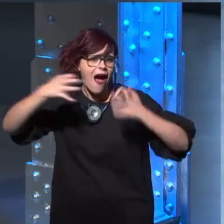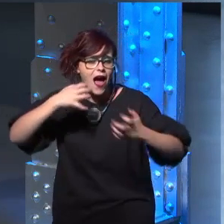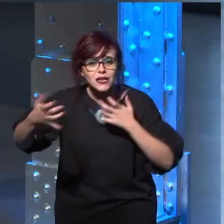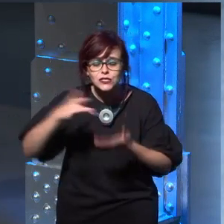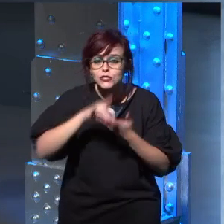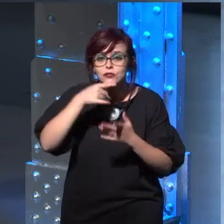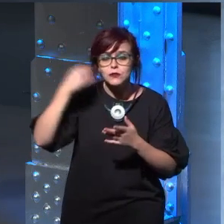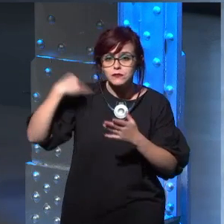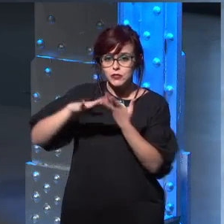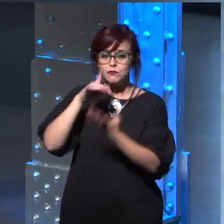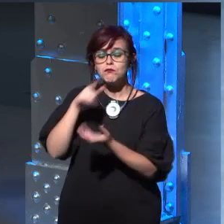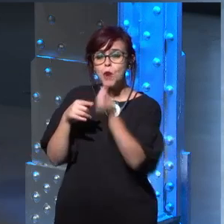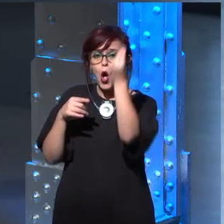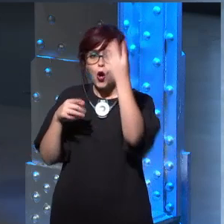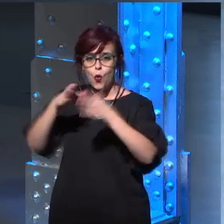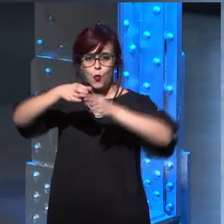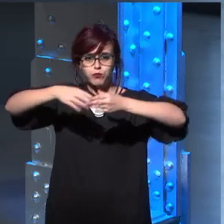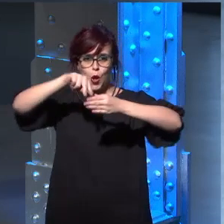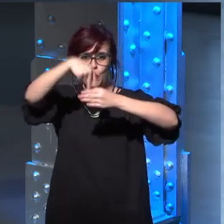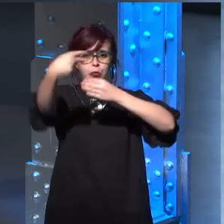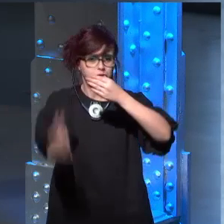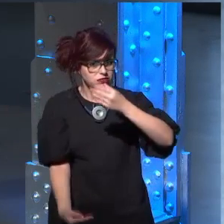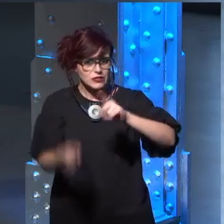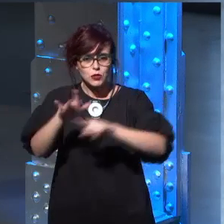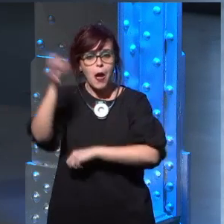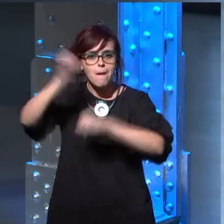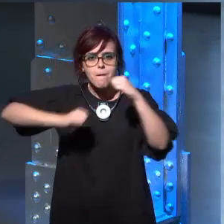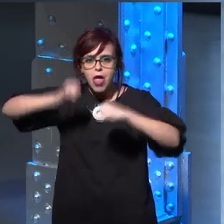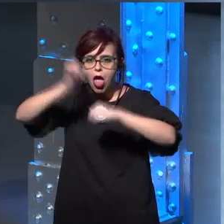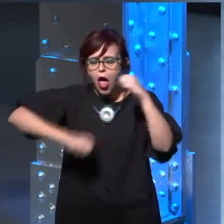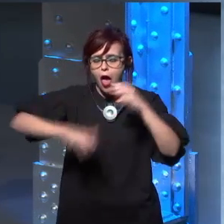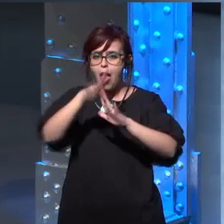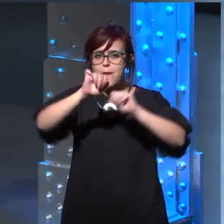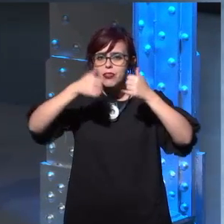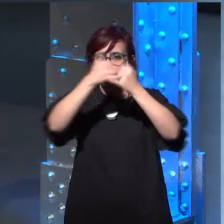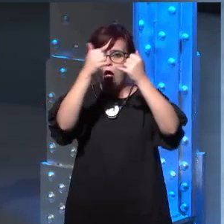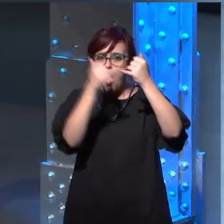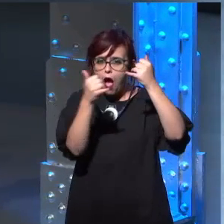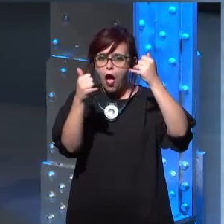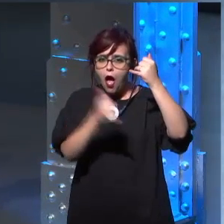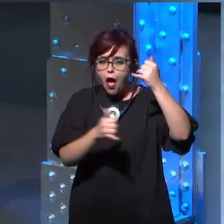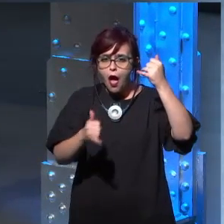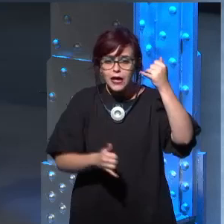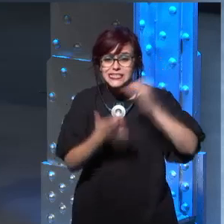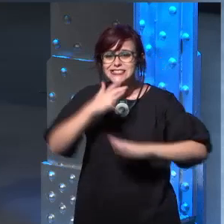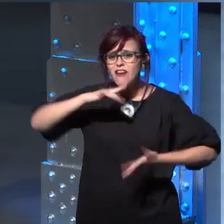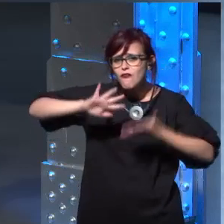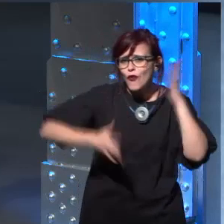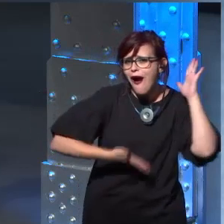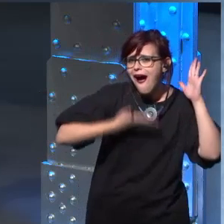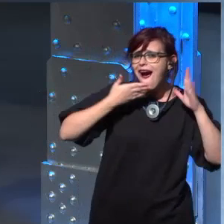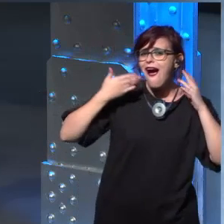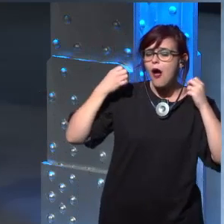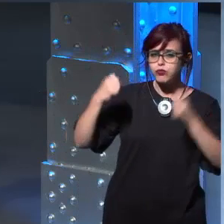patios y caían de los adarves. Incluso la piedra se rescrebraja y se funde si el fuego es muy